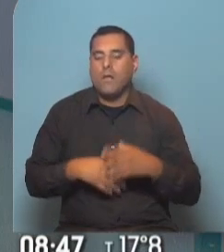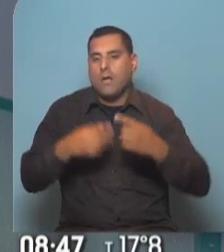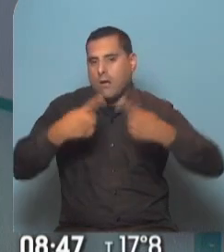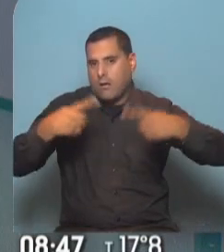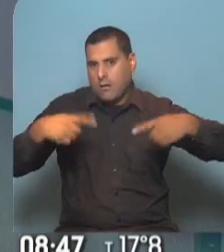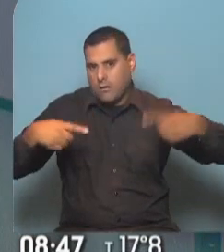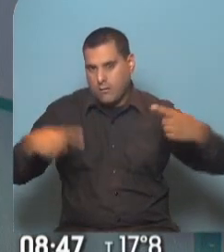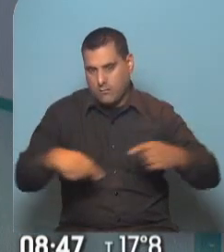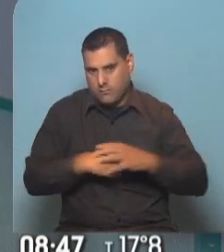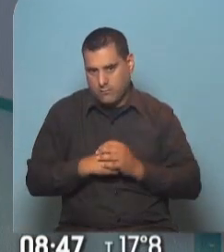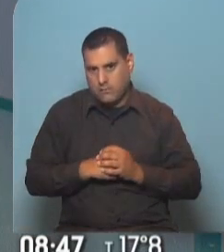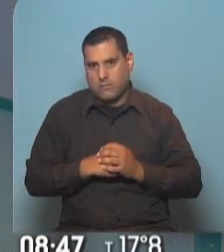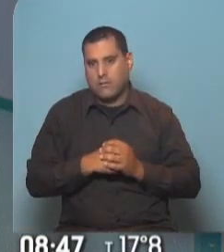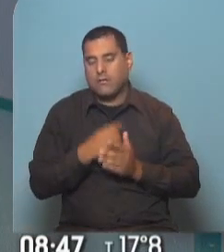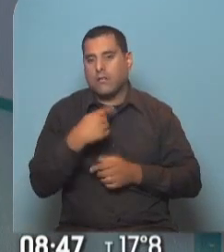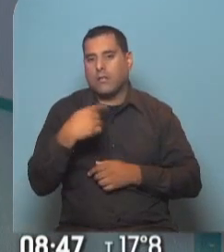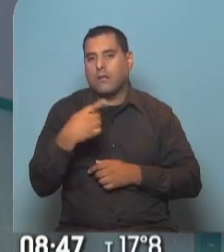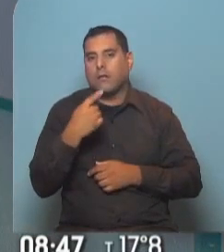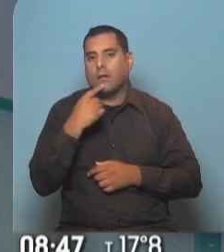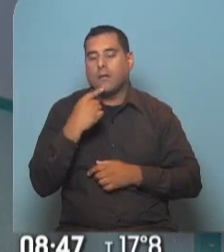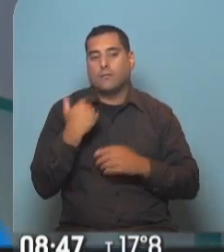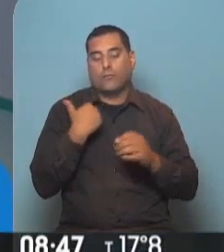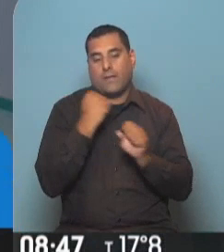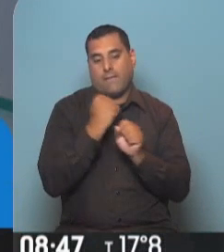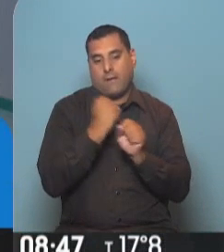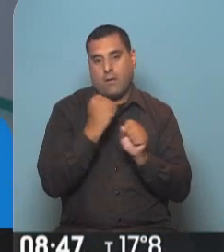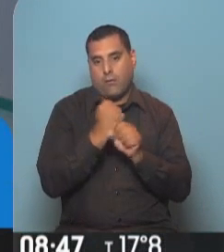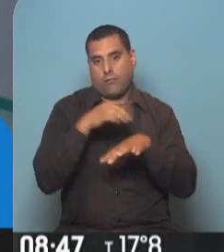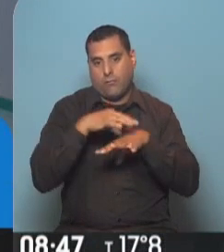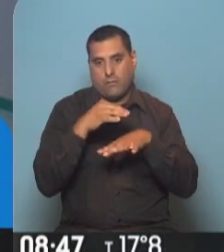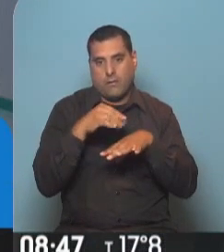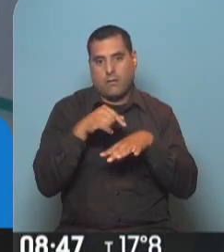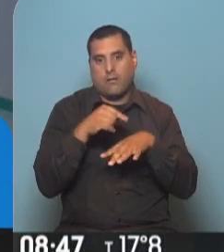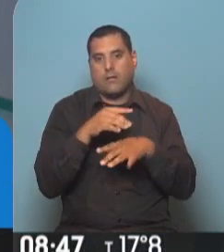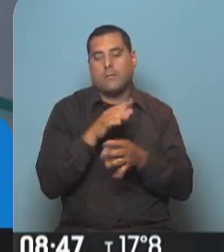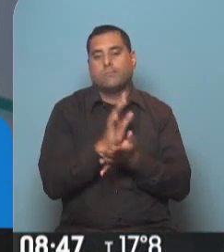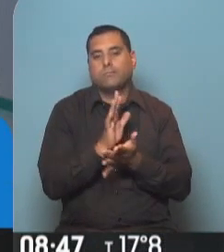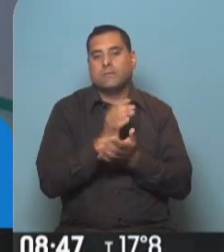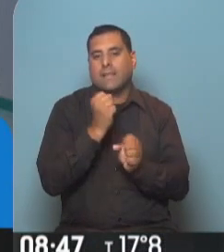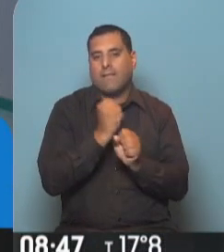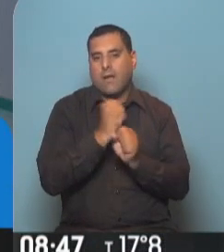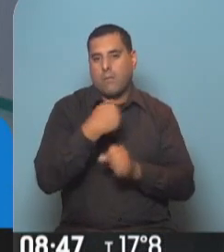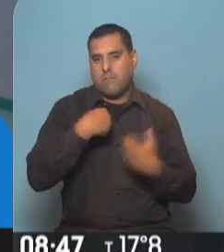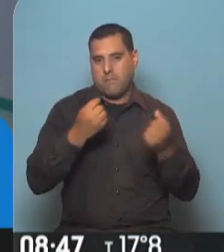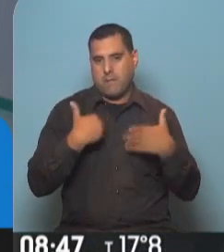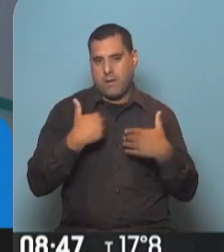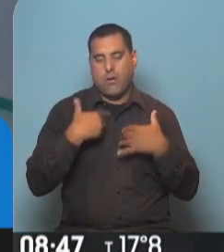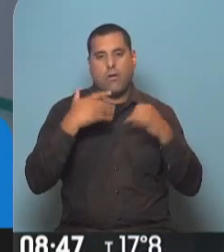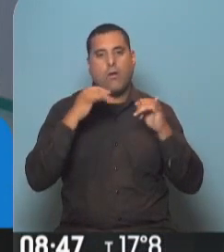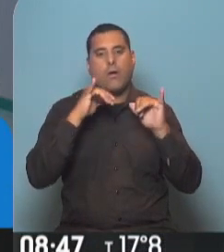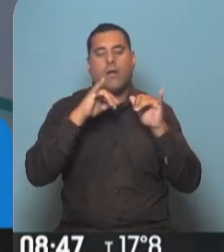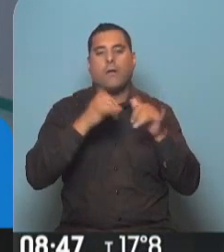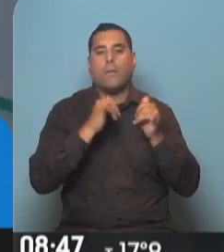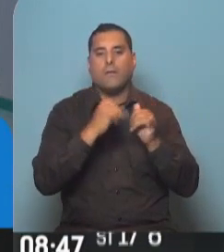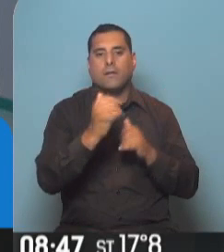responden a preocupaciones por mi trabajo clínico por un lado y el encuentro con los pacientes adolescentes que han sufrido